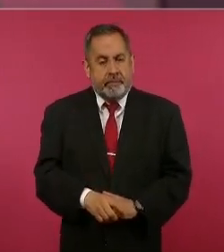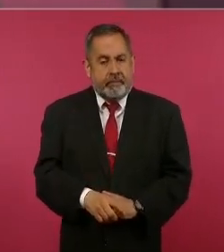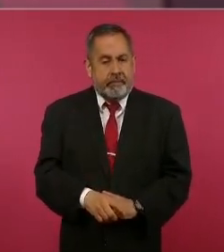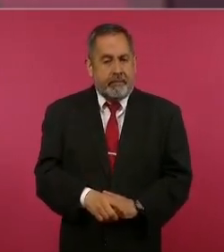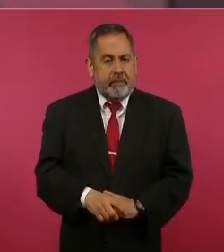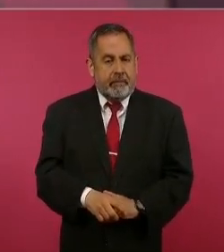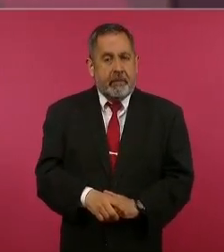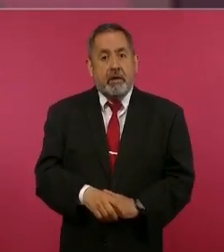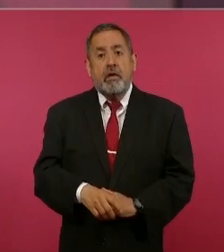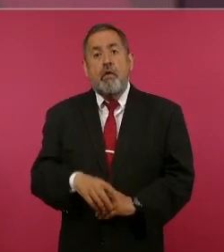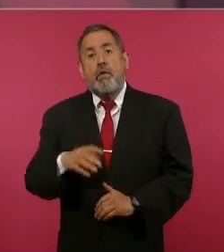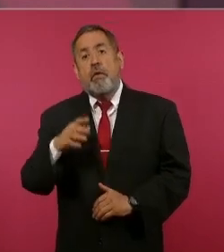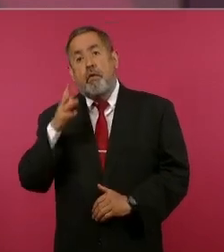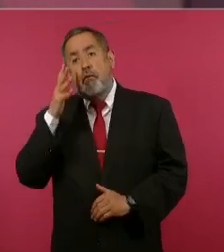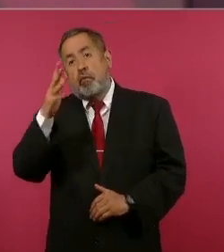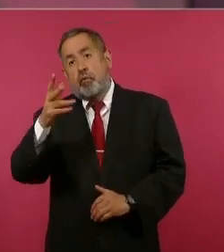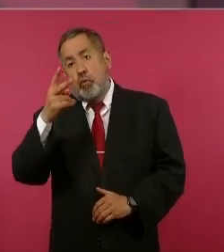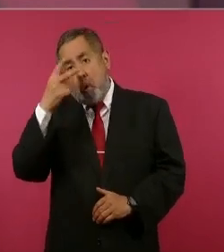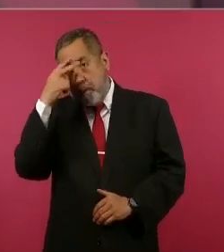el porvenir de México.